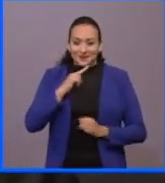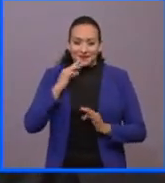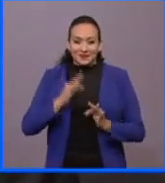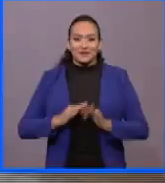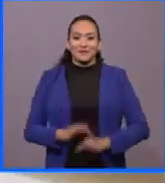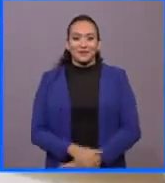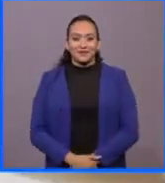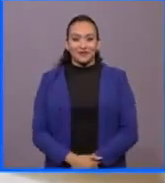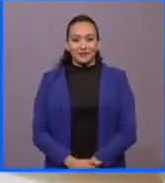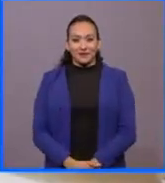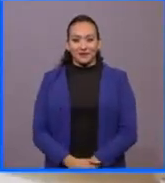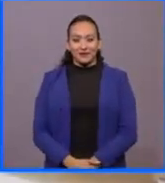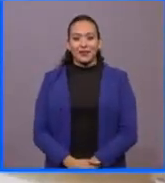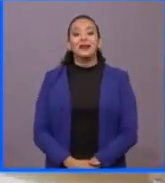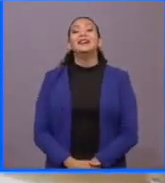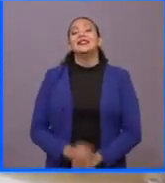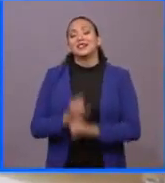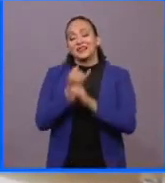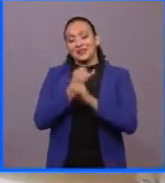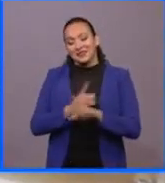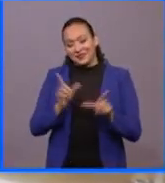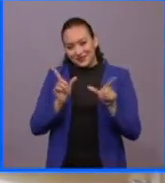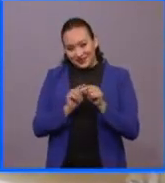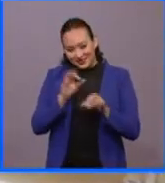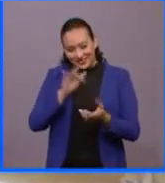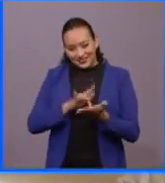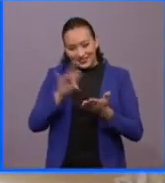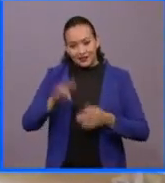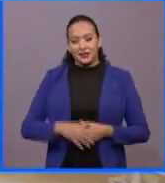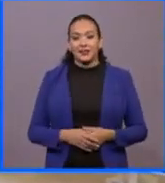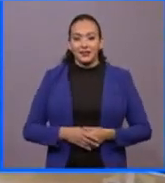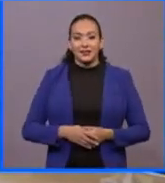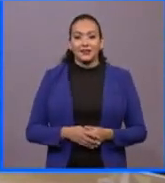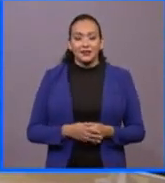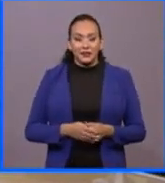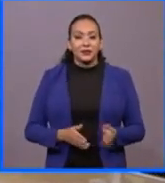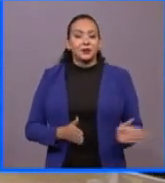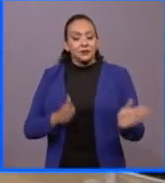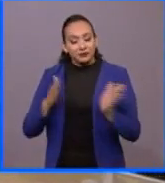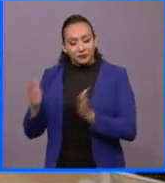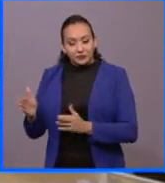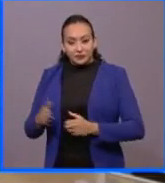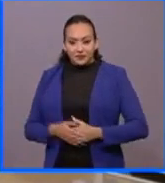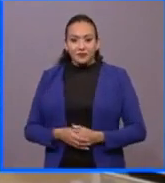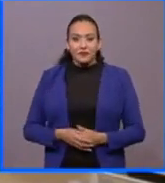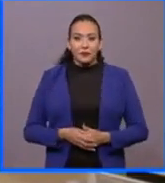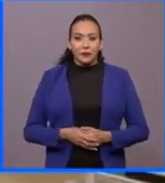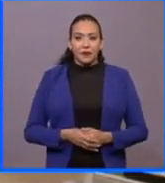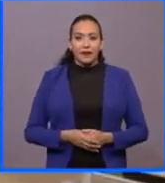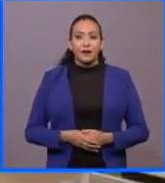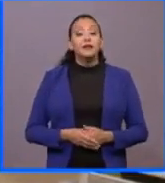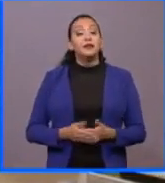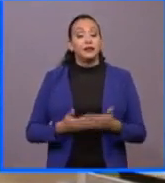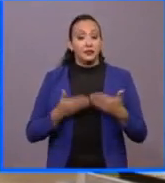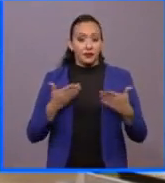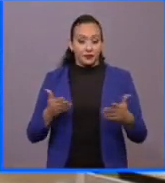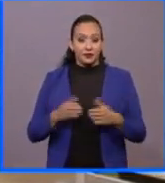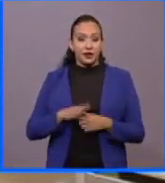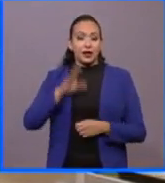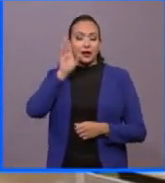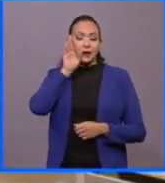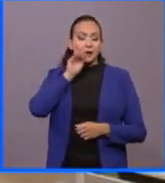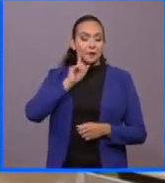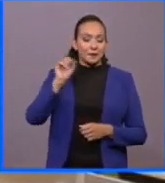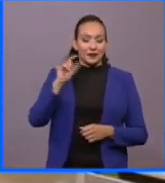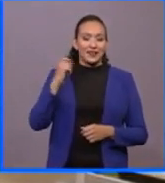tenemos. Enterados, Juan Carlos, muchas gracias. Muy buenas tardes. Por otra parte, el ministro